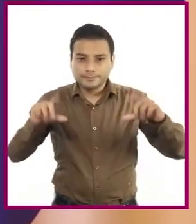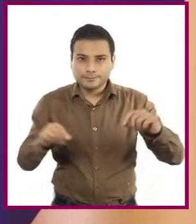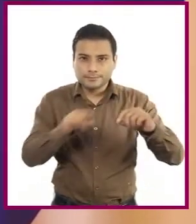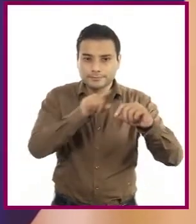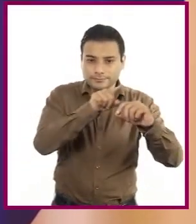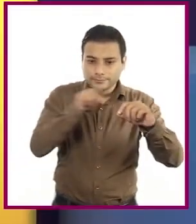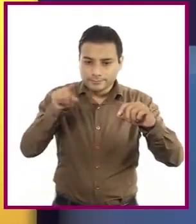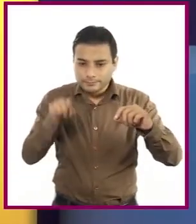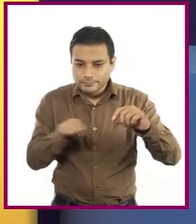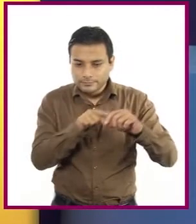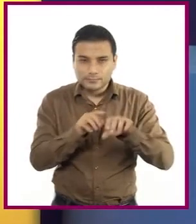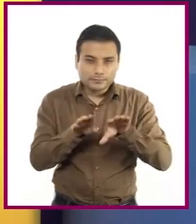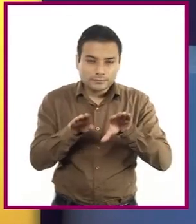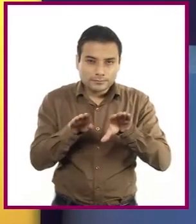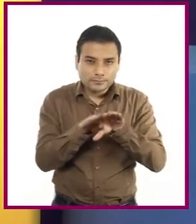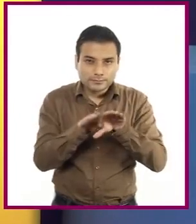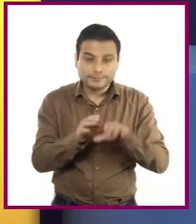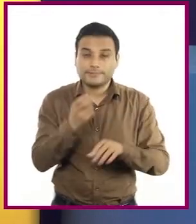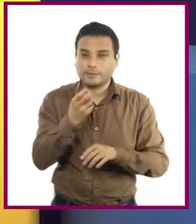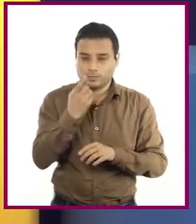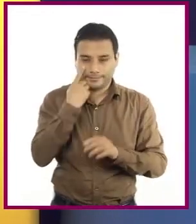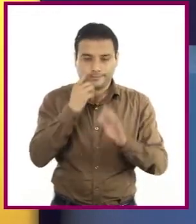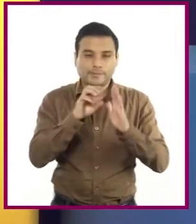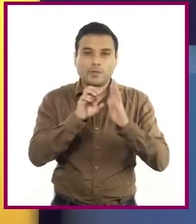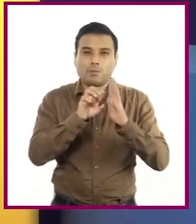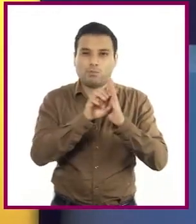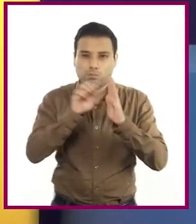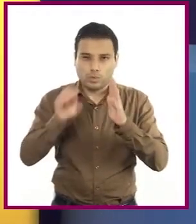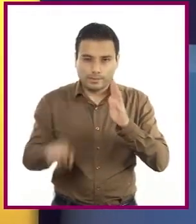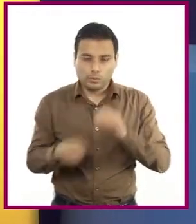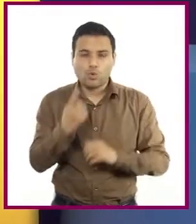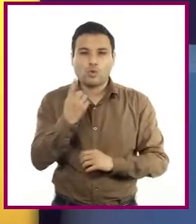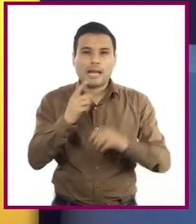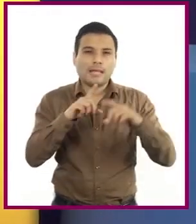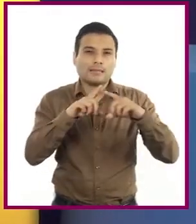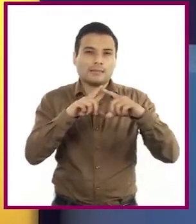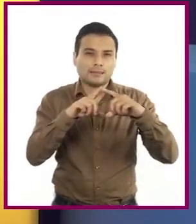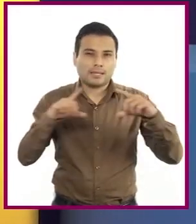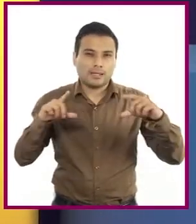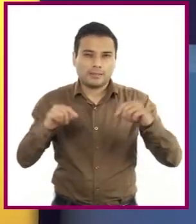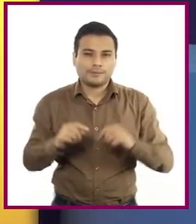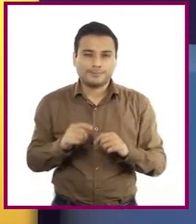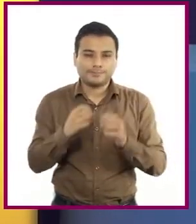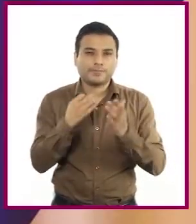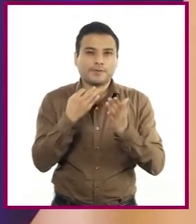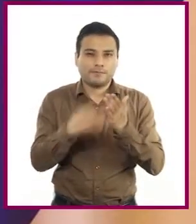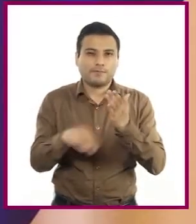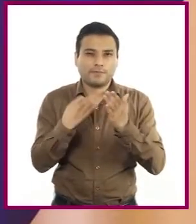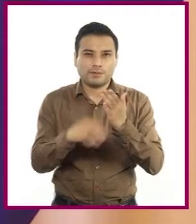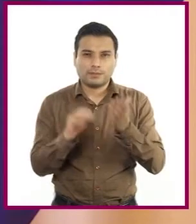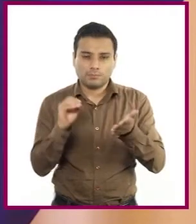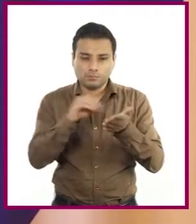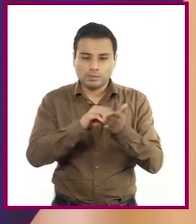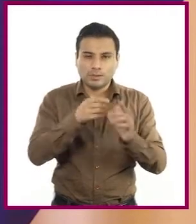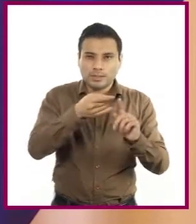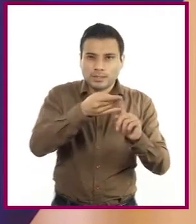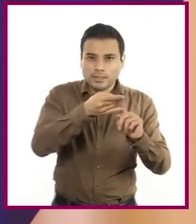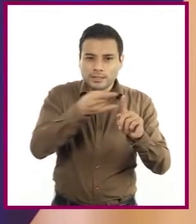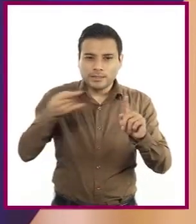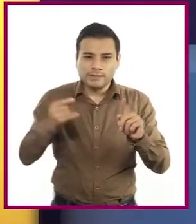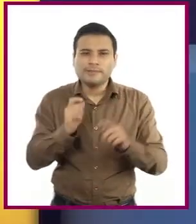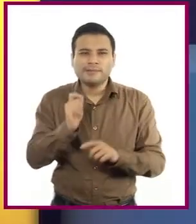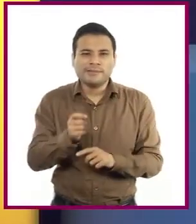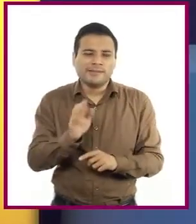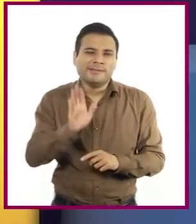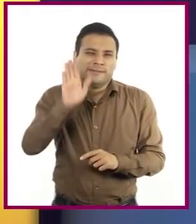cortar. Así es. Por ejemplo, en una de las tarjetas se requería calar un rectángulo que simulaba una caja de